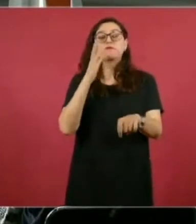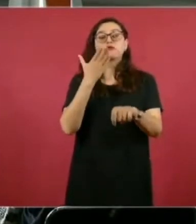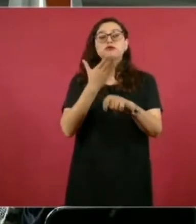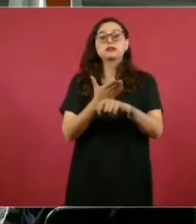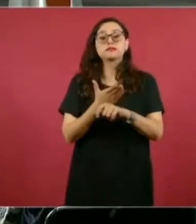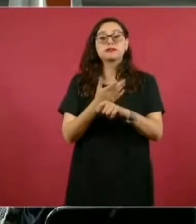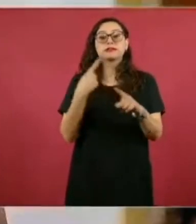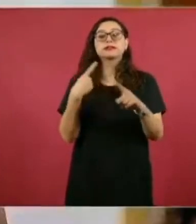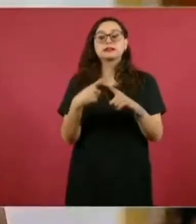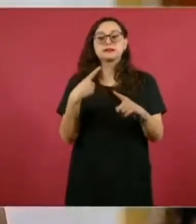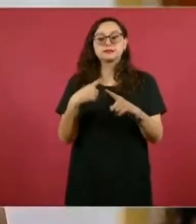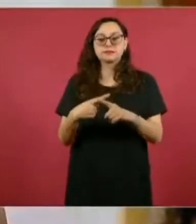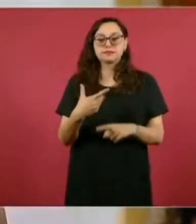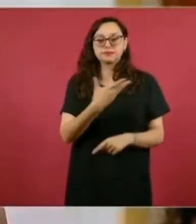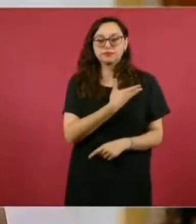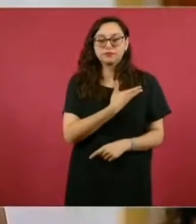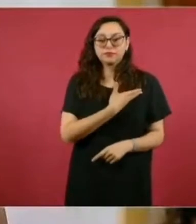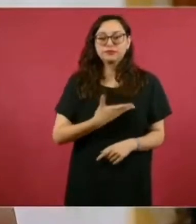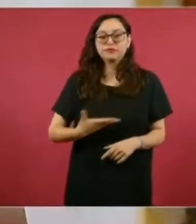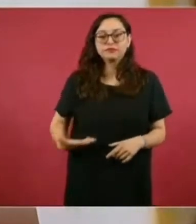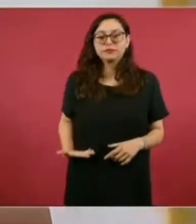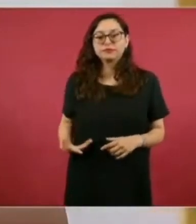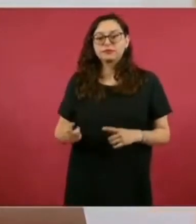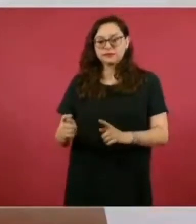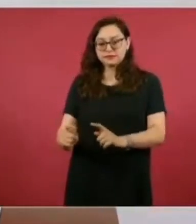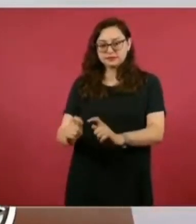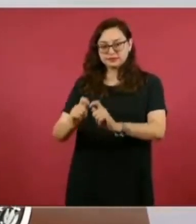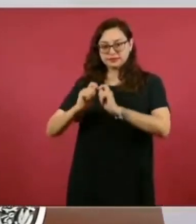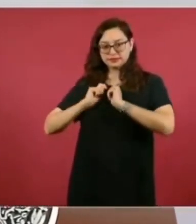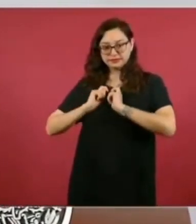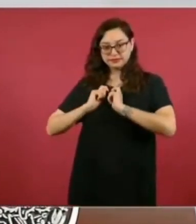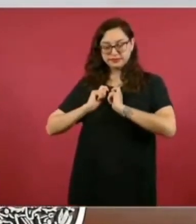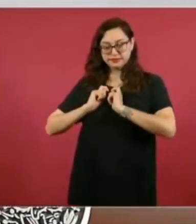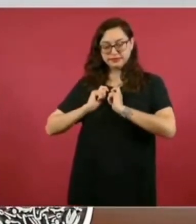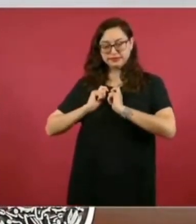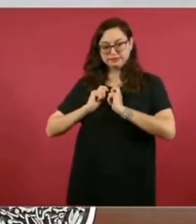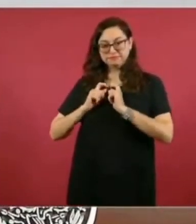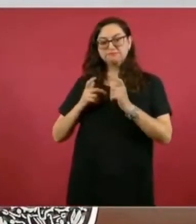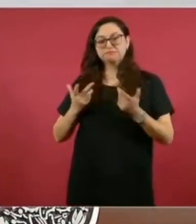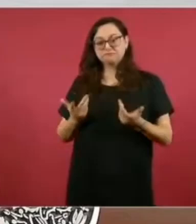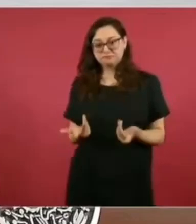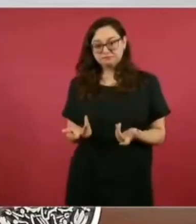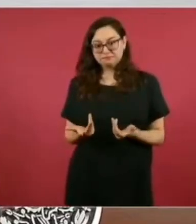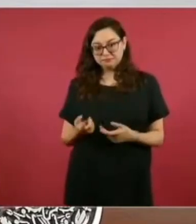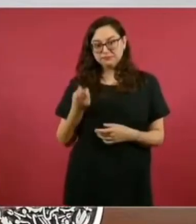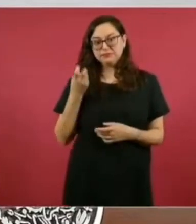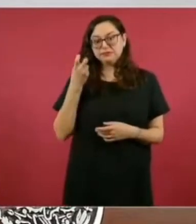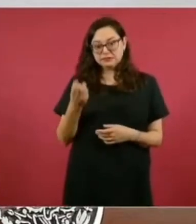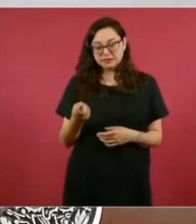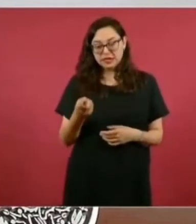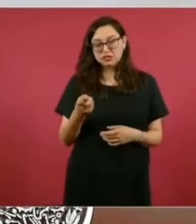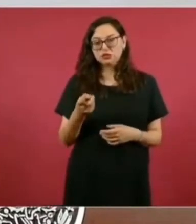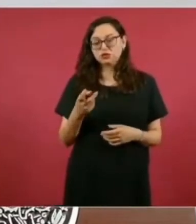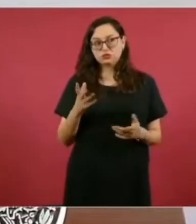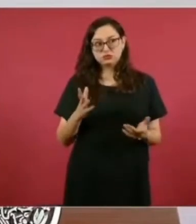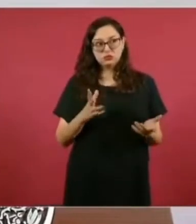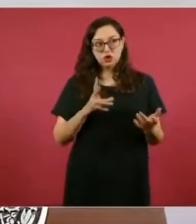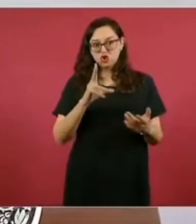que esa política se desenvuelva de conformidad con los principios de no